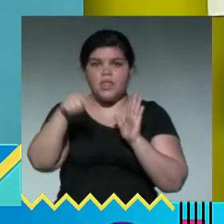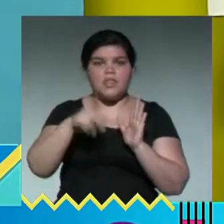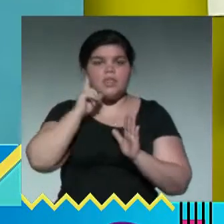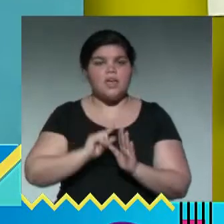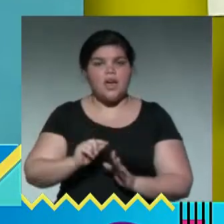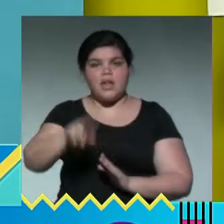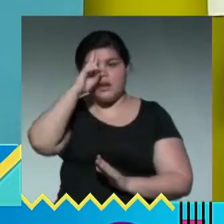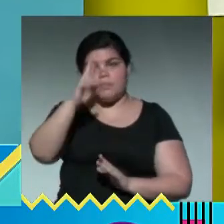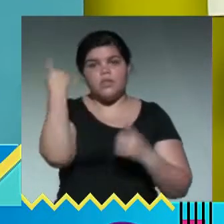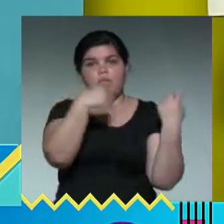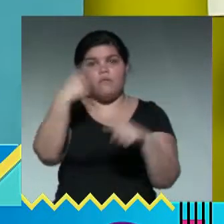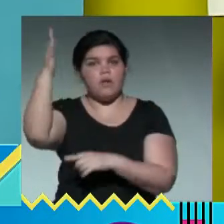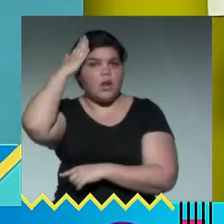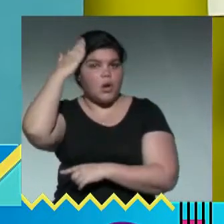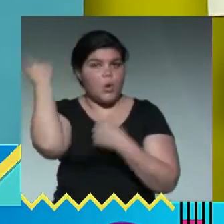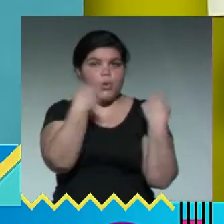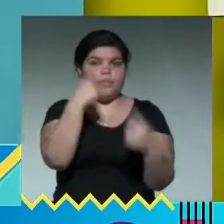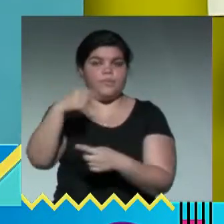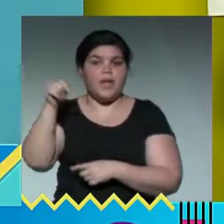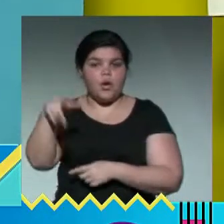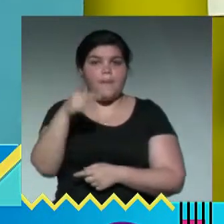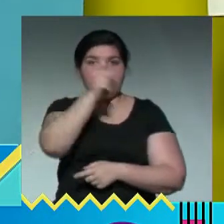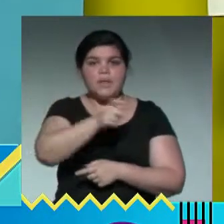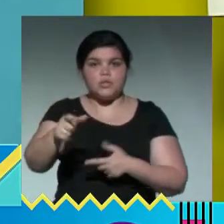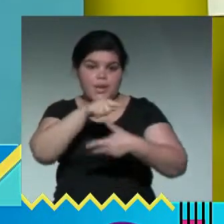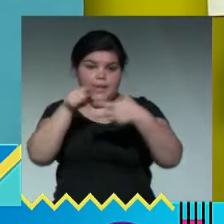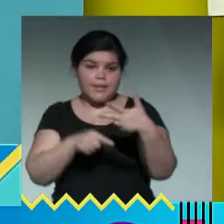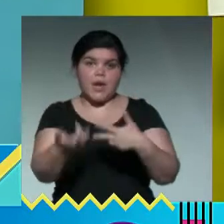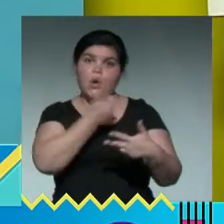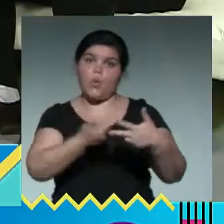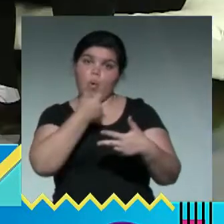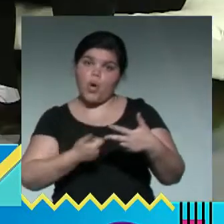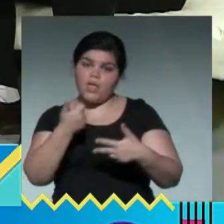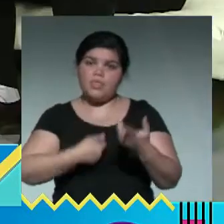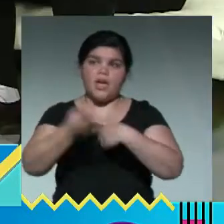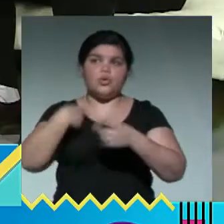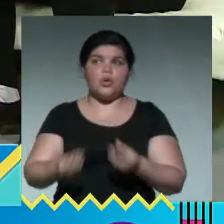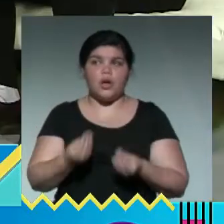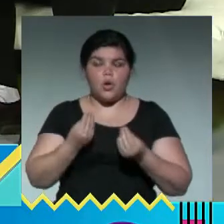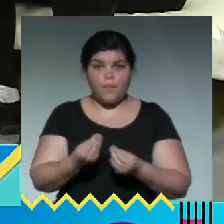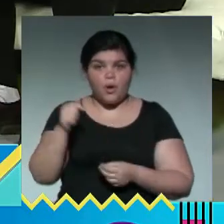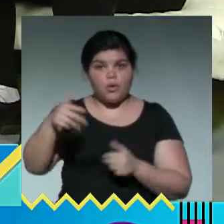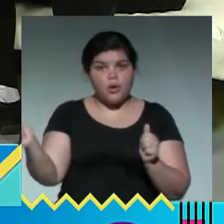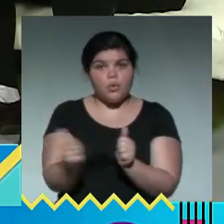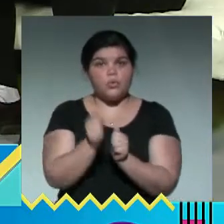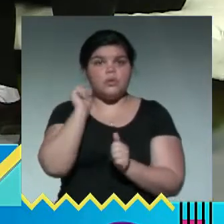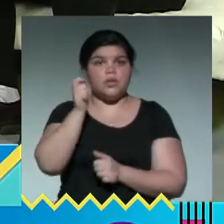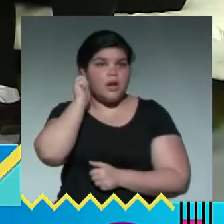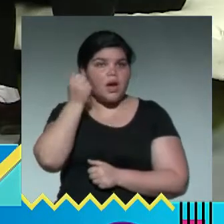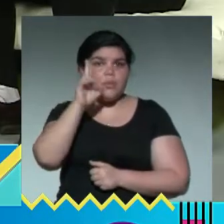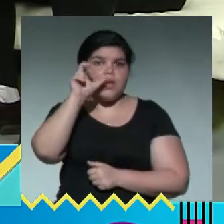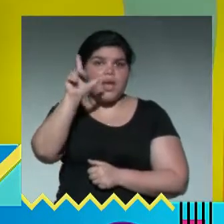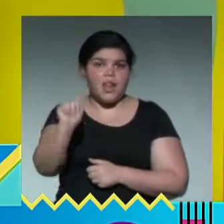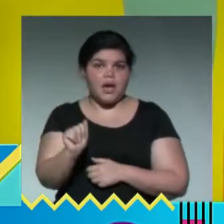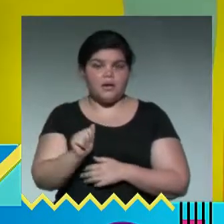Diversidad Cultural, y lo vamos a hacer con tres personas que nos van a hablar de la historia. Les voy a presentar a ellos. Está con nosotras Gabriela Curi. Gabriela,